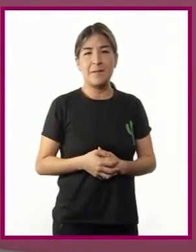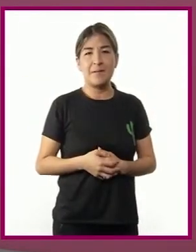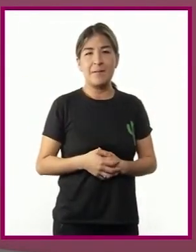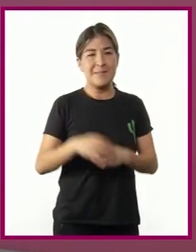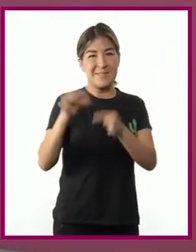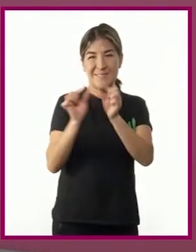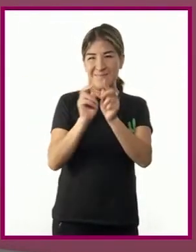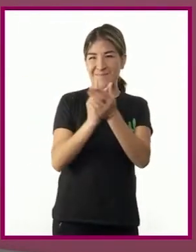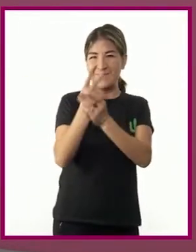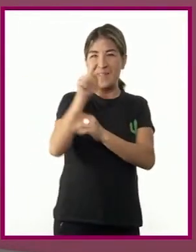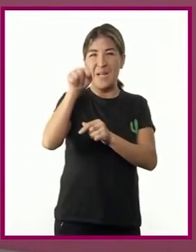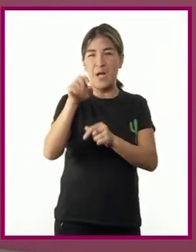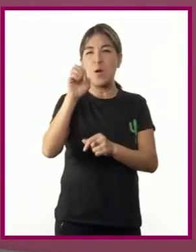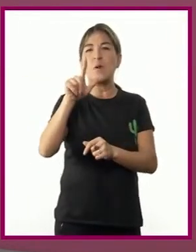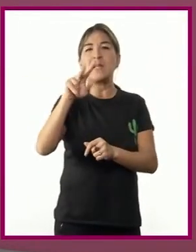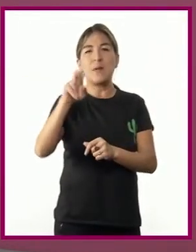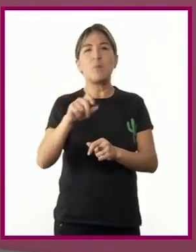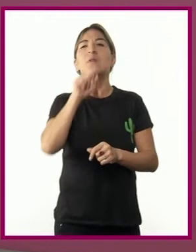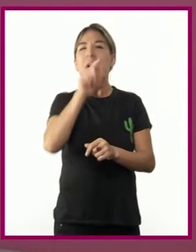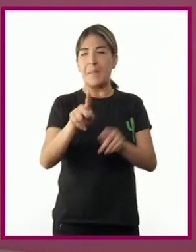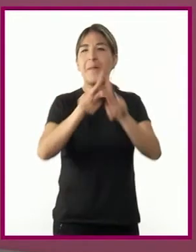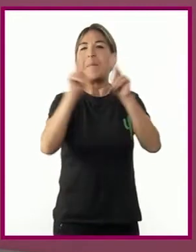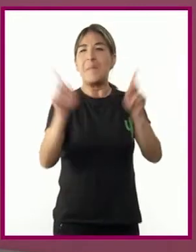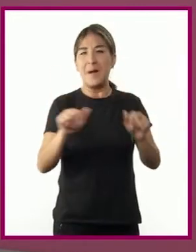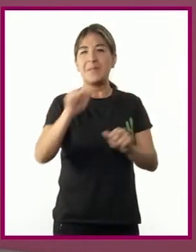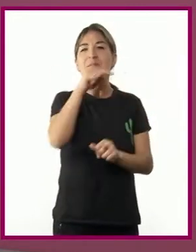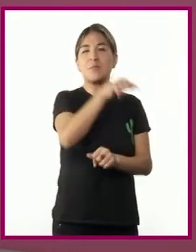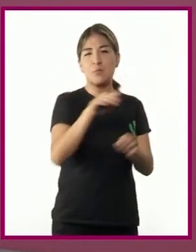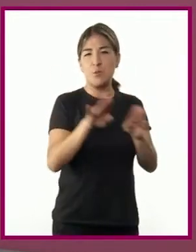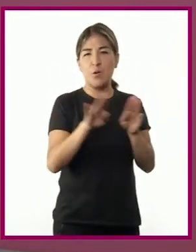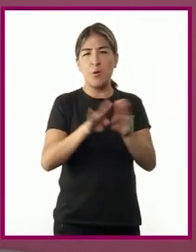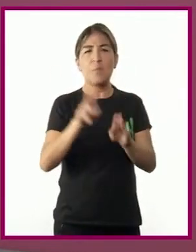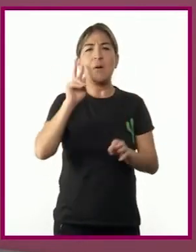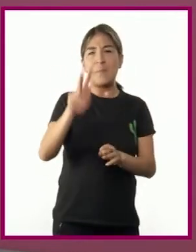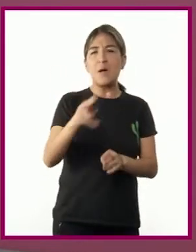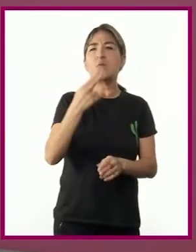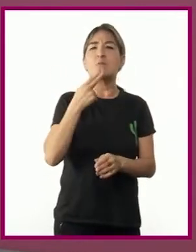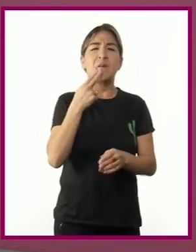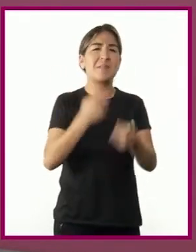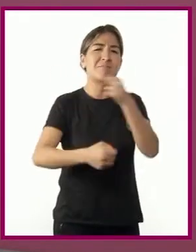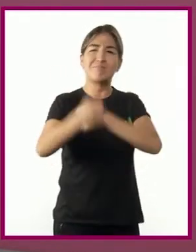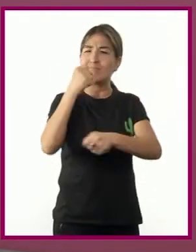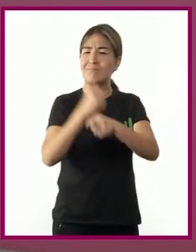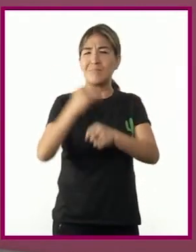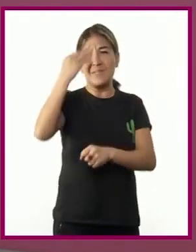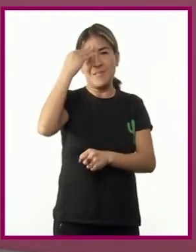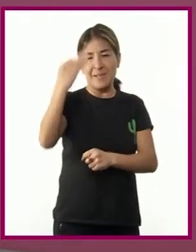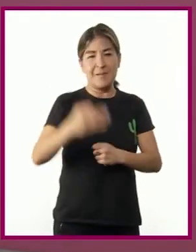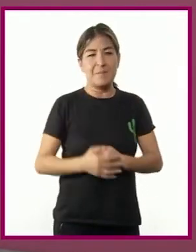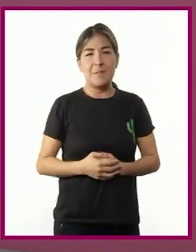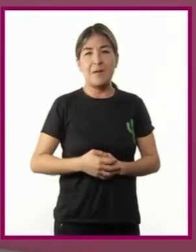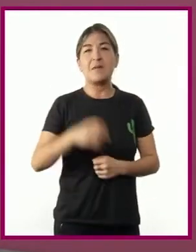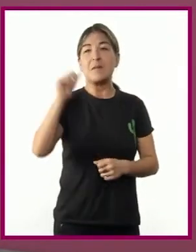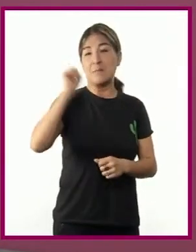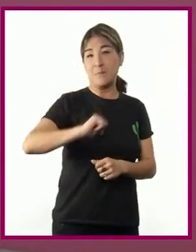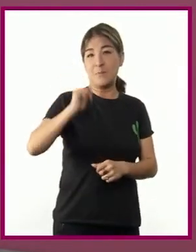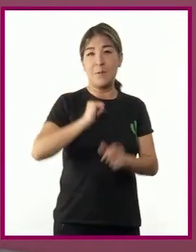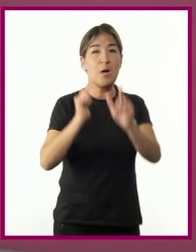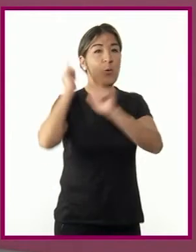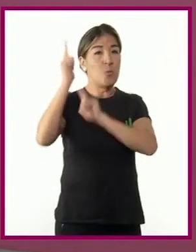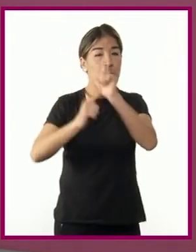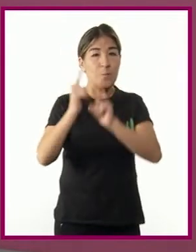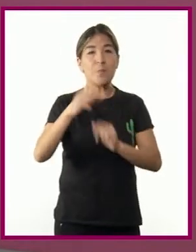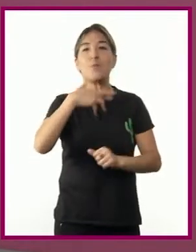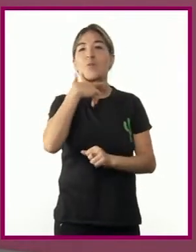olivo es otro símbolo de paz que la humanidad utiliza desde hace mucho tiempo. En las antiguas Grecia y